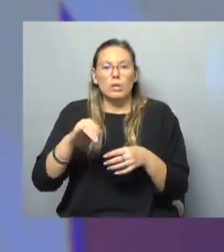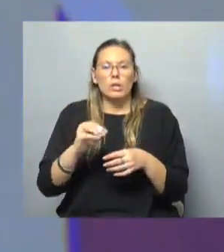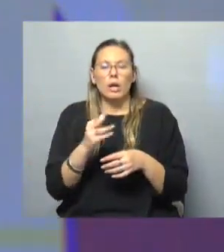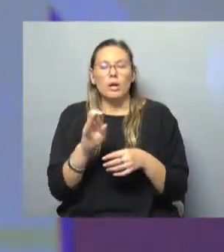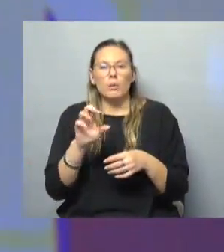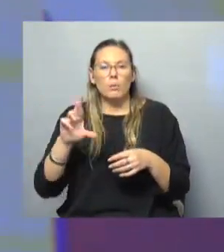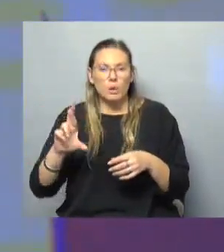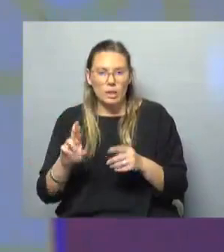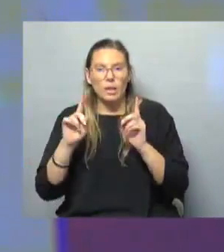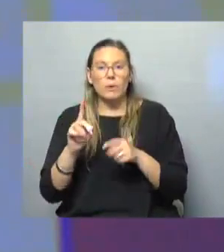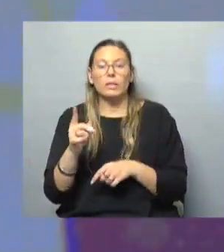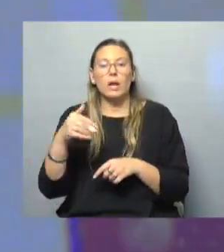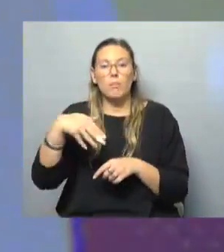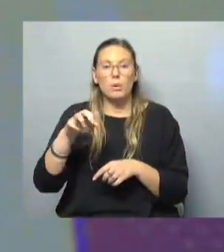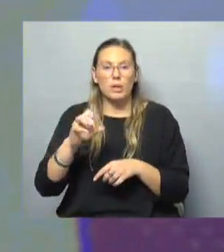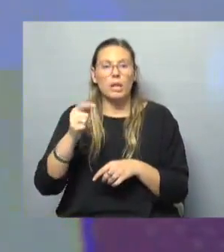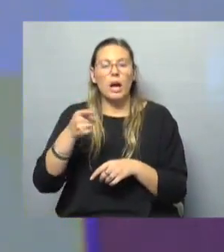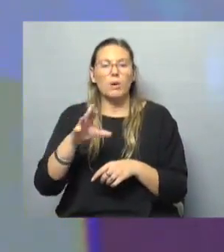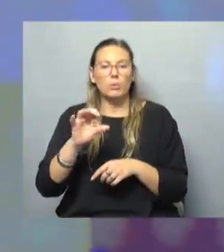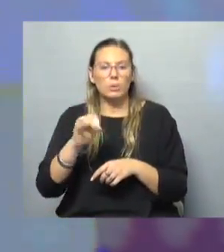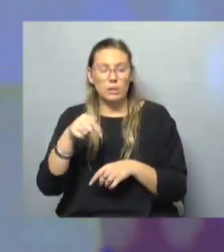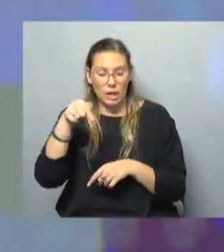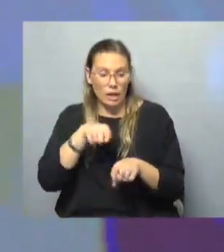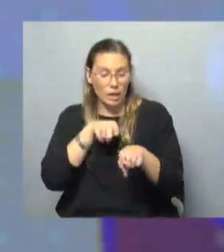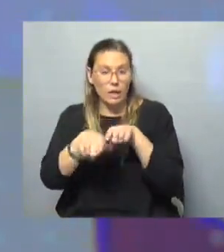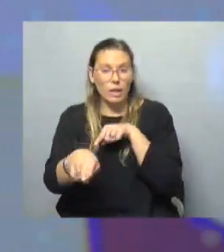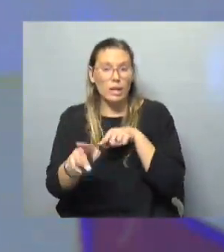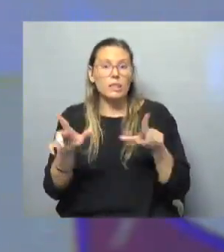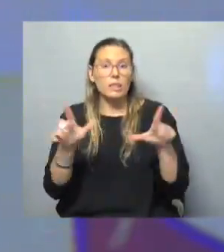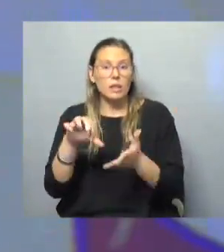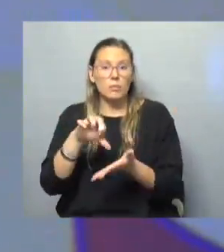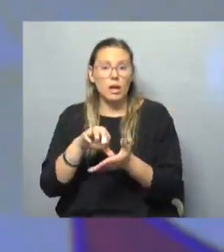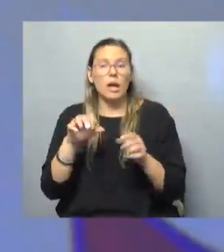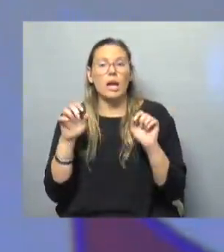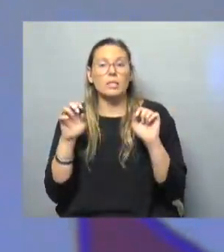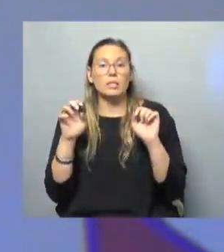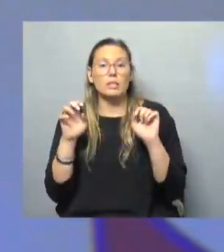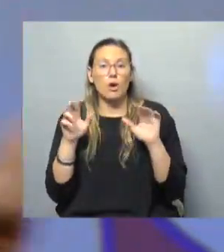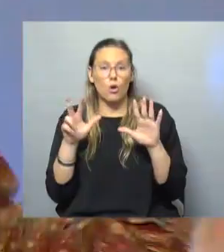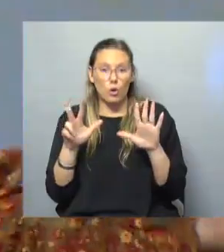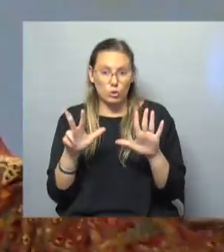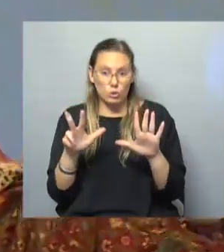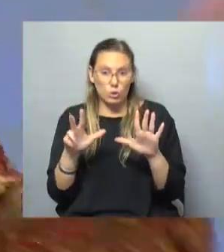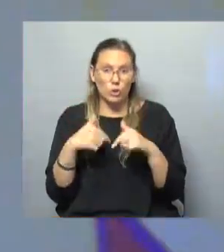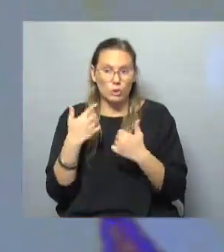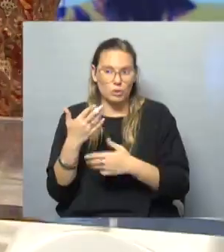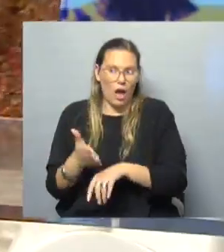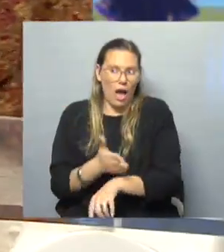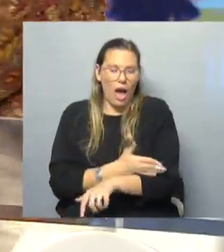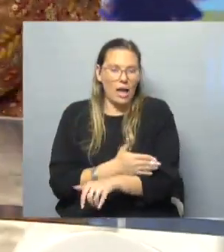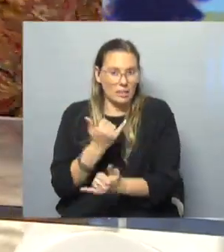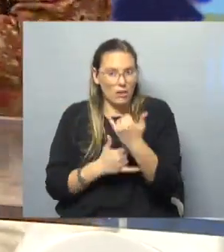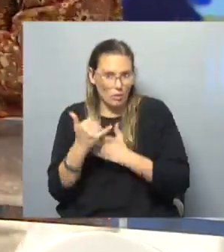también Agustina Alves. Y la transmisión en vivo de este espectáculo va a ser por acá, por TV Ciudad, a las 20 horas. Y nosotros tenemos los adelantos. ¡Ah, qué